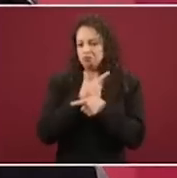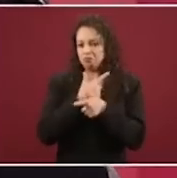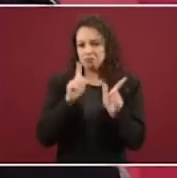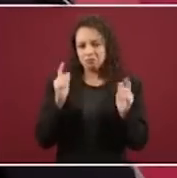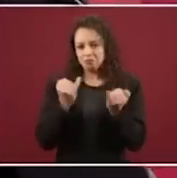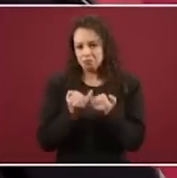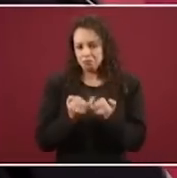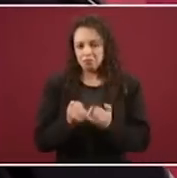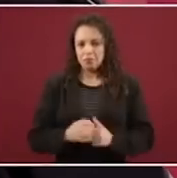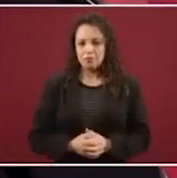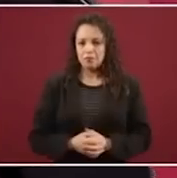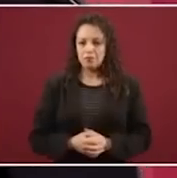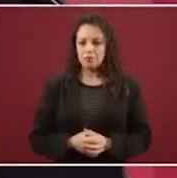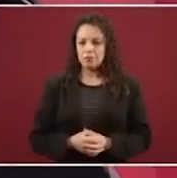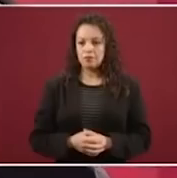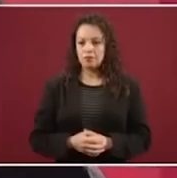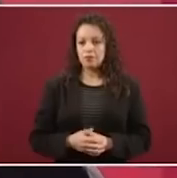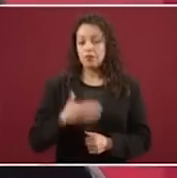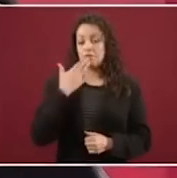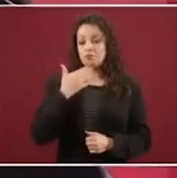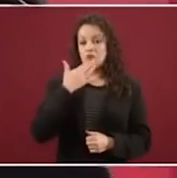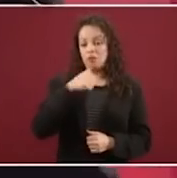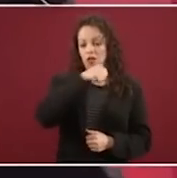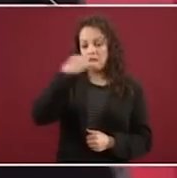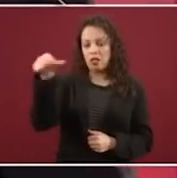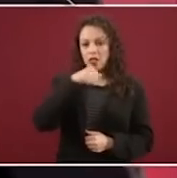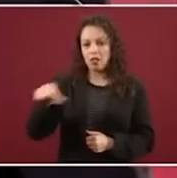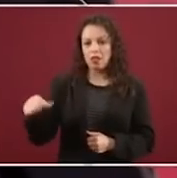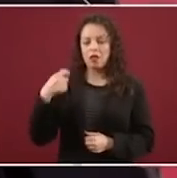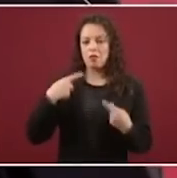la libertad de prensa, no hay censura.